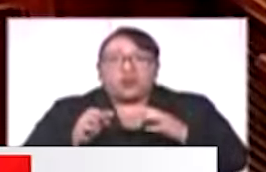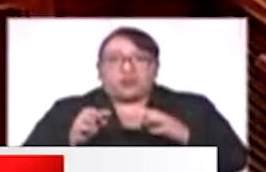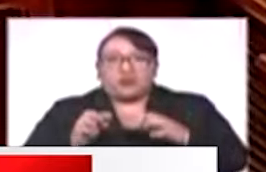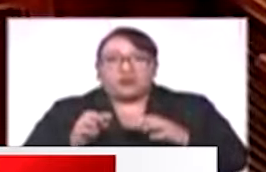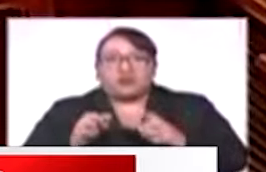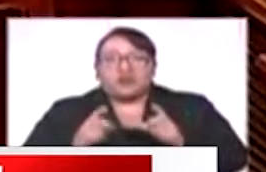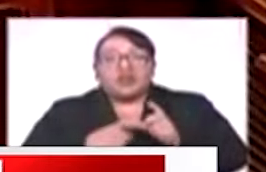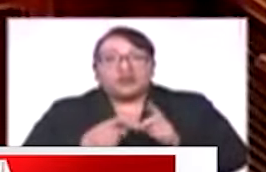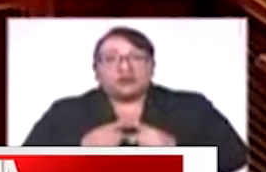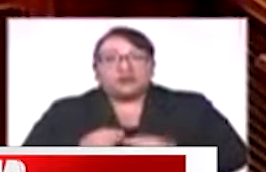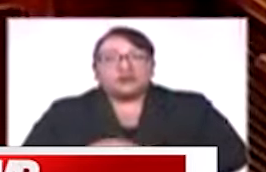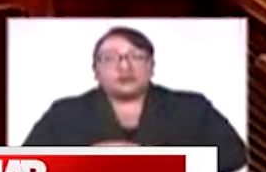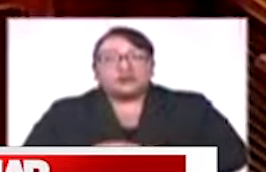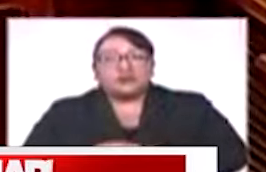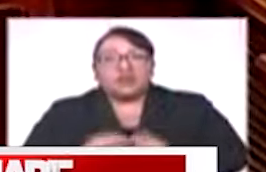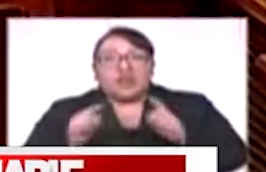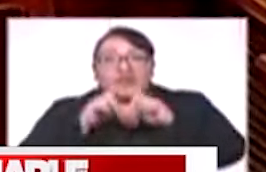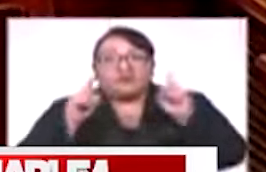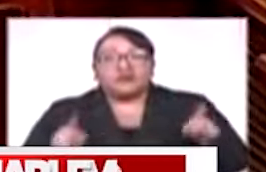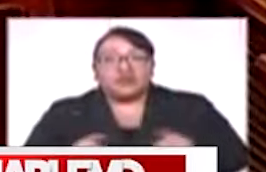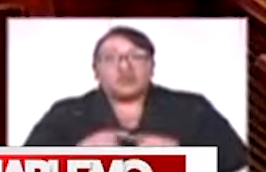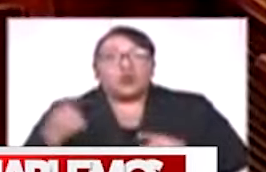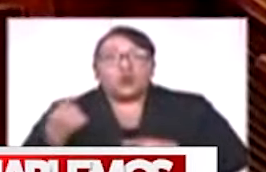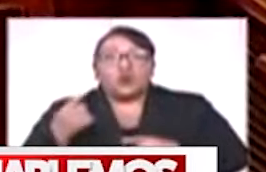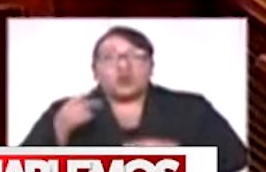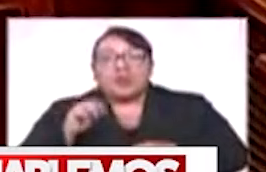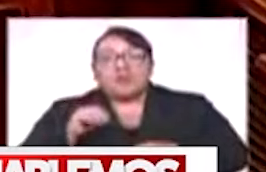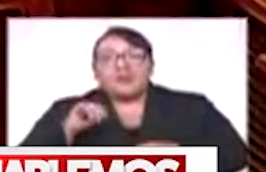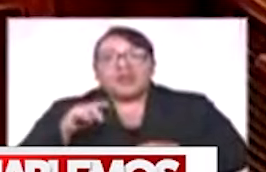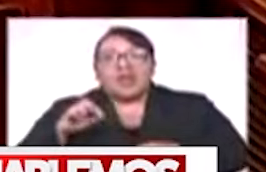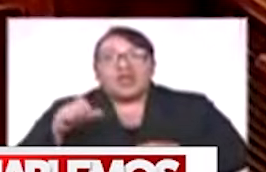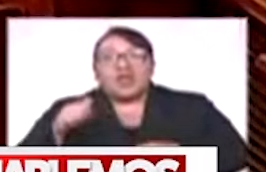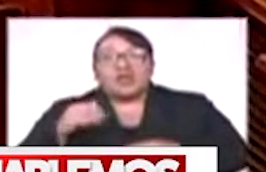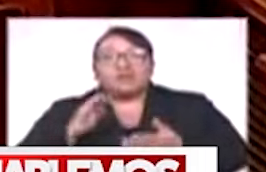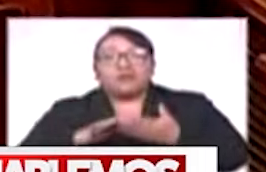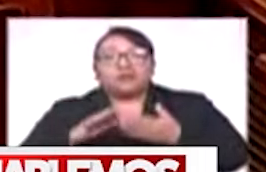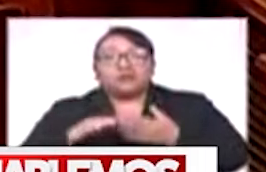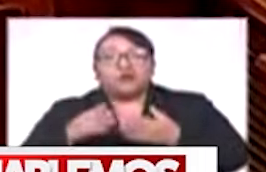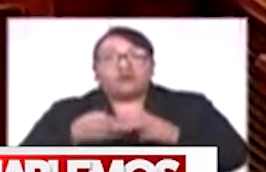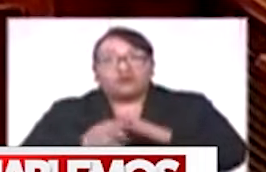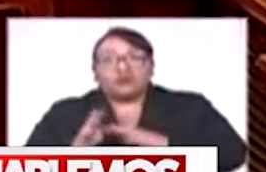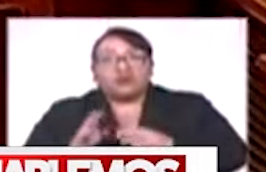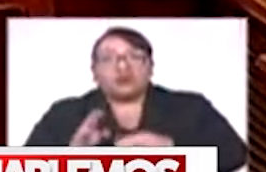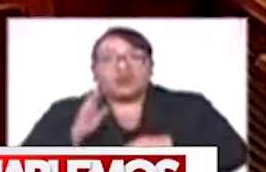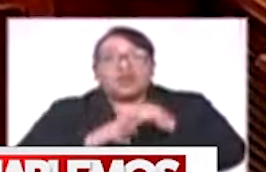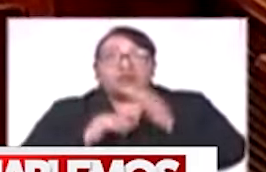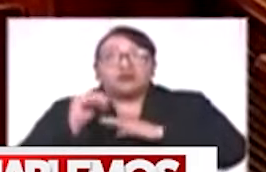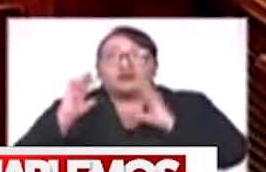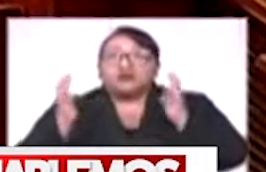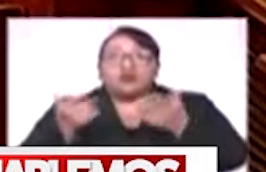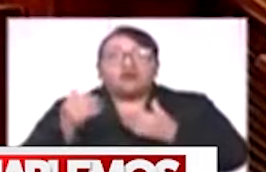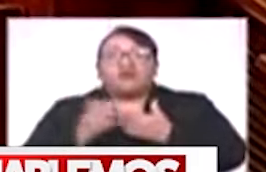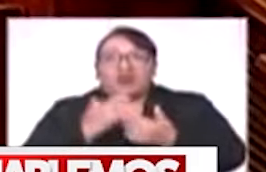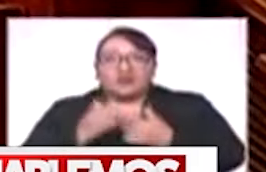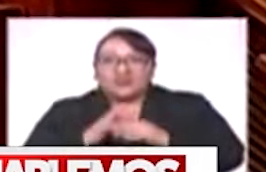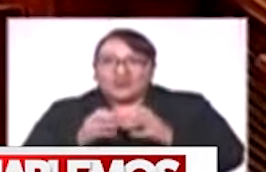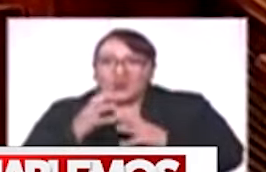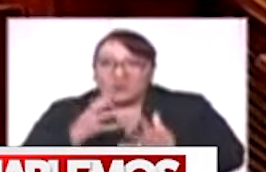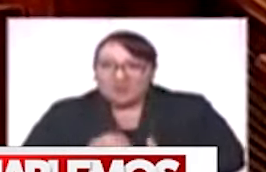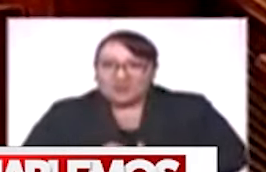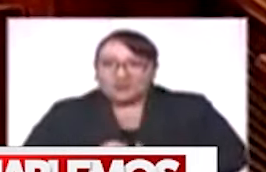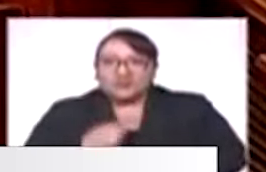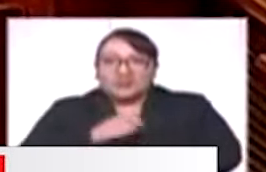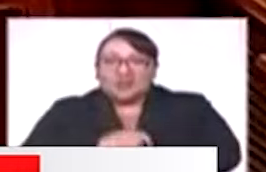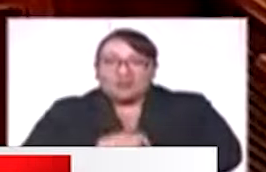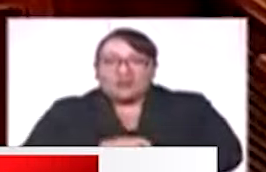Me refiero a la ventanilla única minera, licencias de funcionamiento, edificación y catastro. Todas